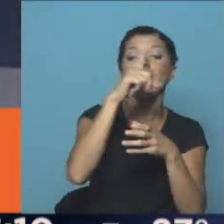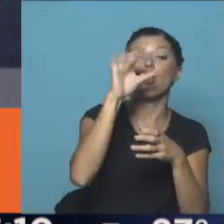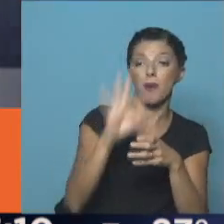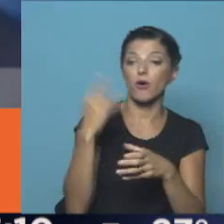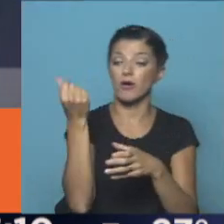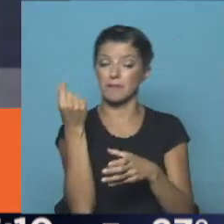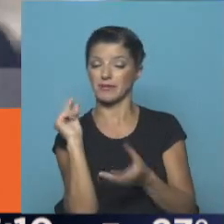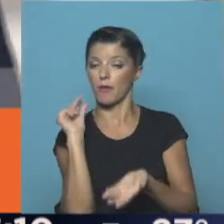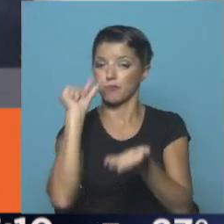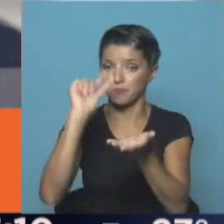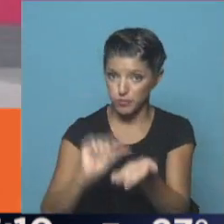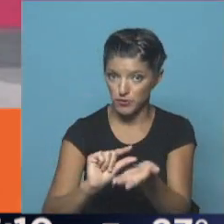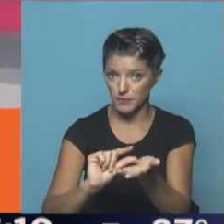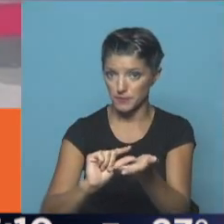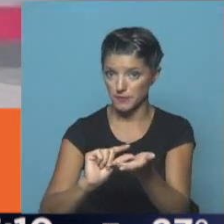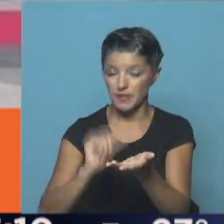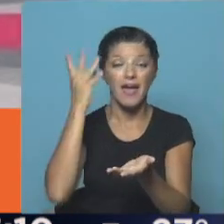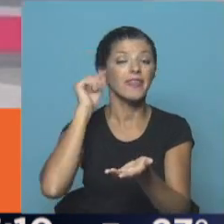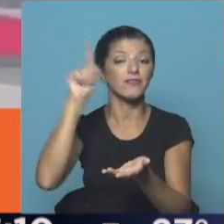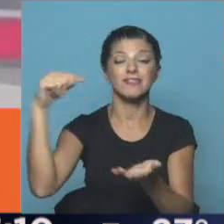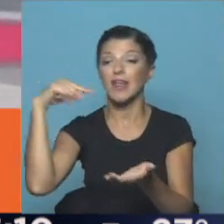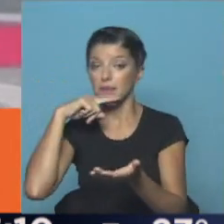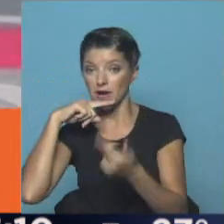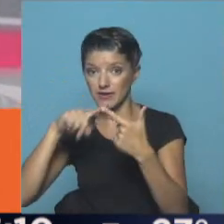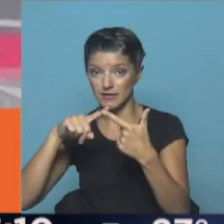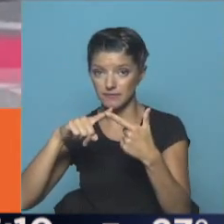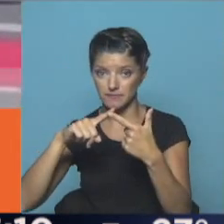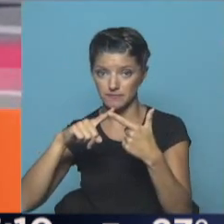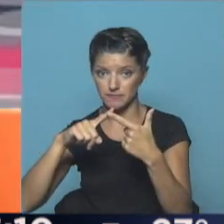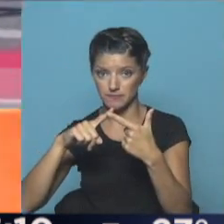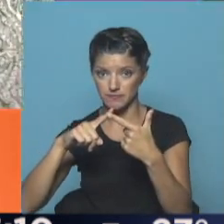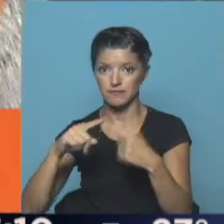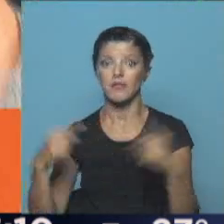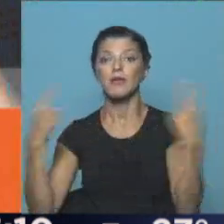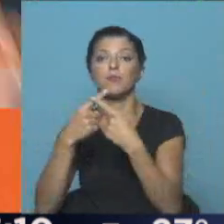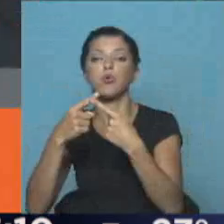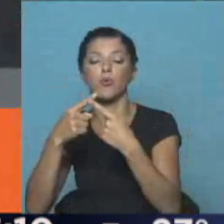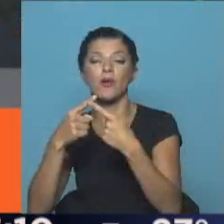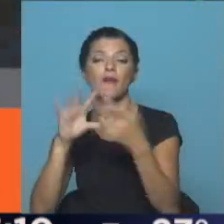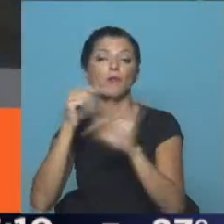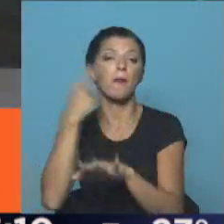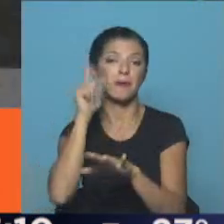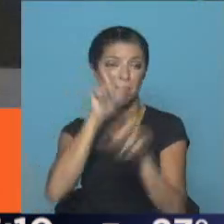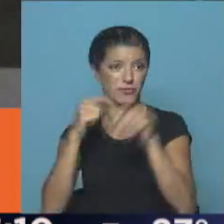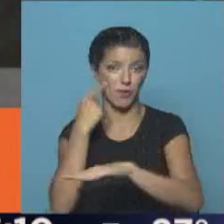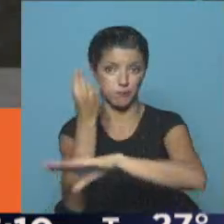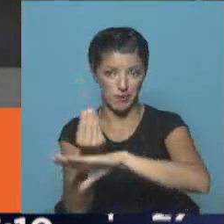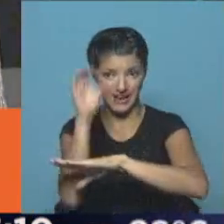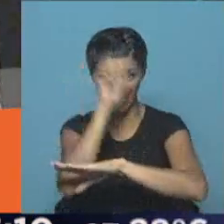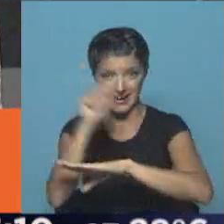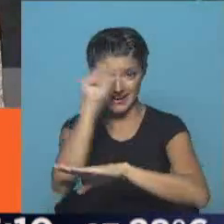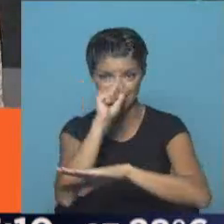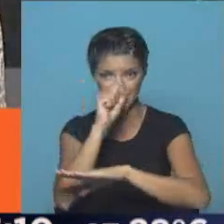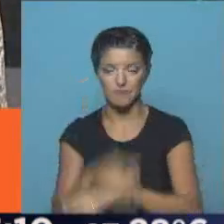acreedores europeos y franceses y alemanes. Es un poco lo que señalaba, digamos, también cuando José decía, ven